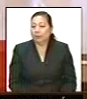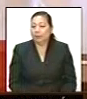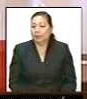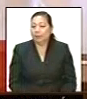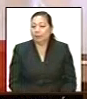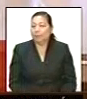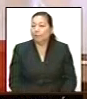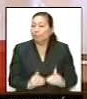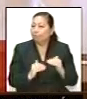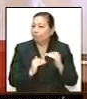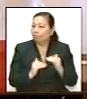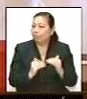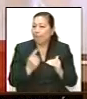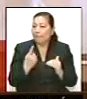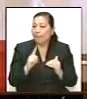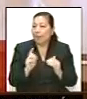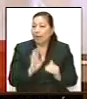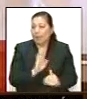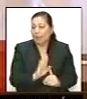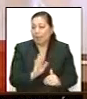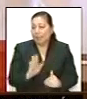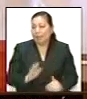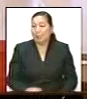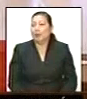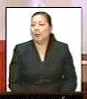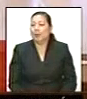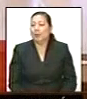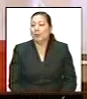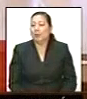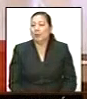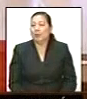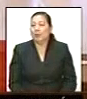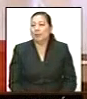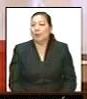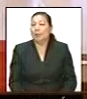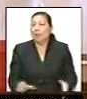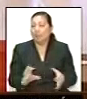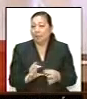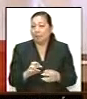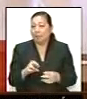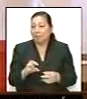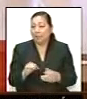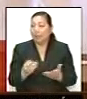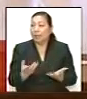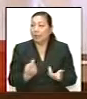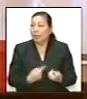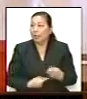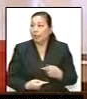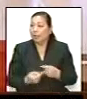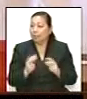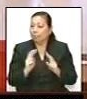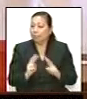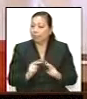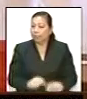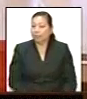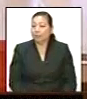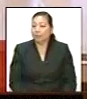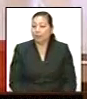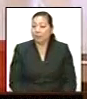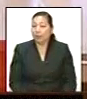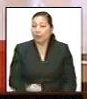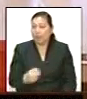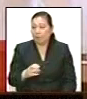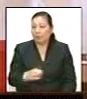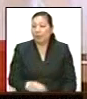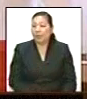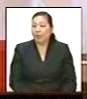una limitación para ello es que, así como la Alianza del Pacífico quiere convertirse en observador de APEC, y es